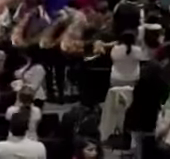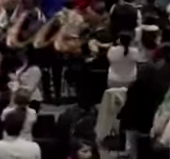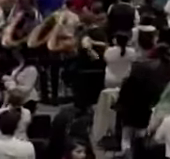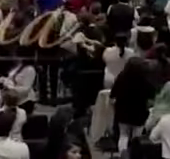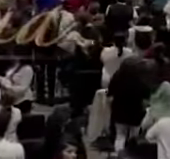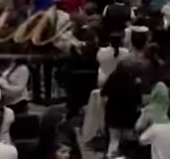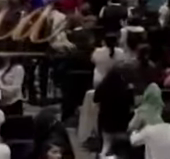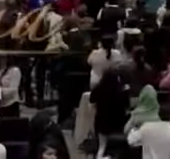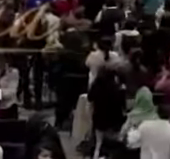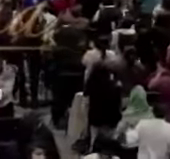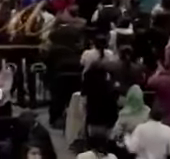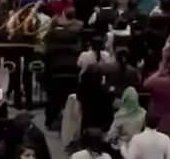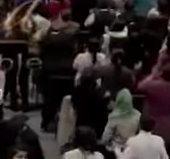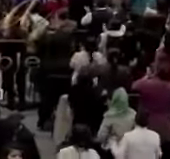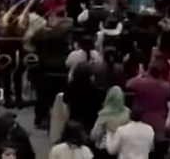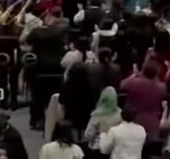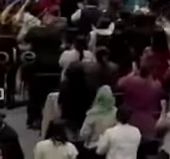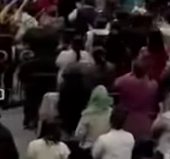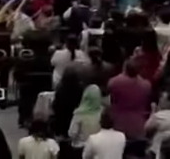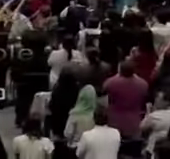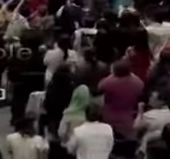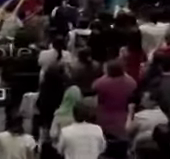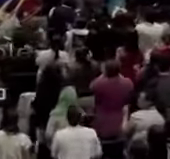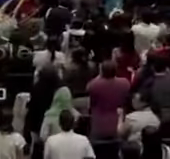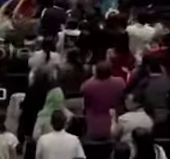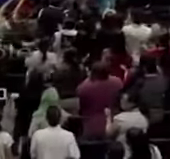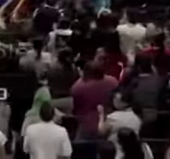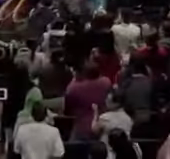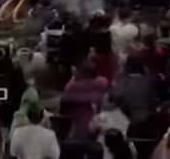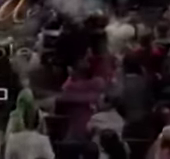La Biblia, palabra infalible, desde el